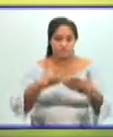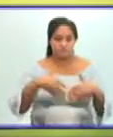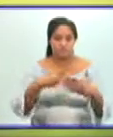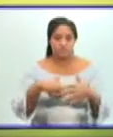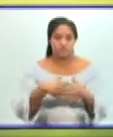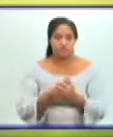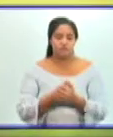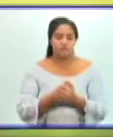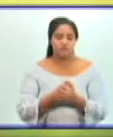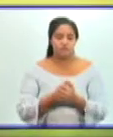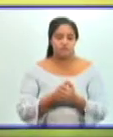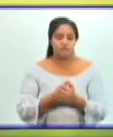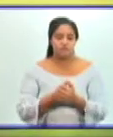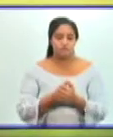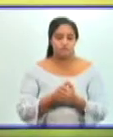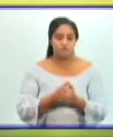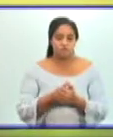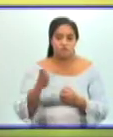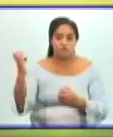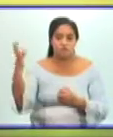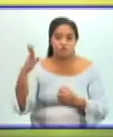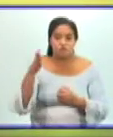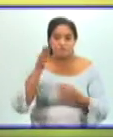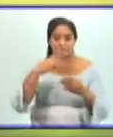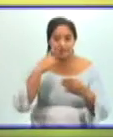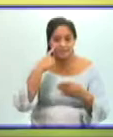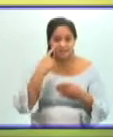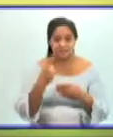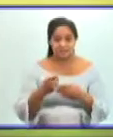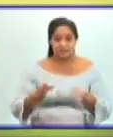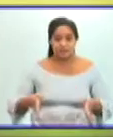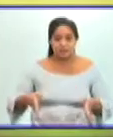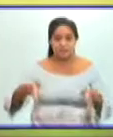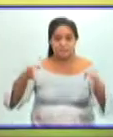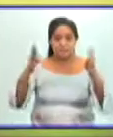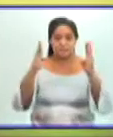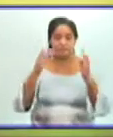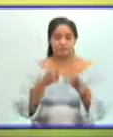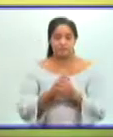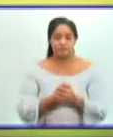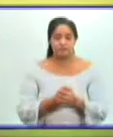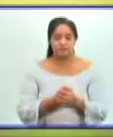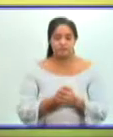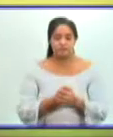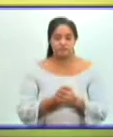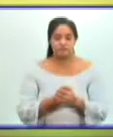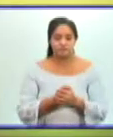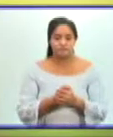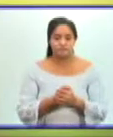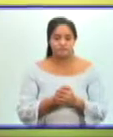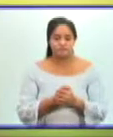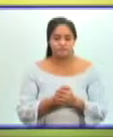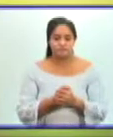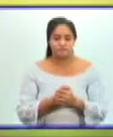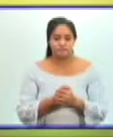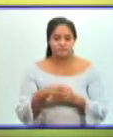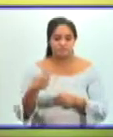que proyecta una pared que hace esquina donde está esa señal. Veamos entonces en qué consiste este